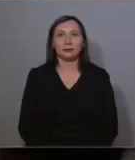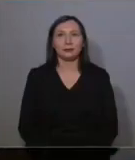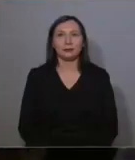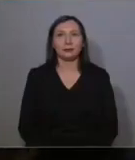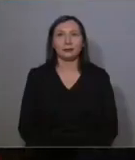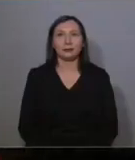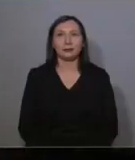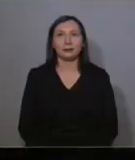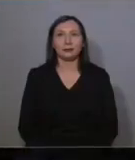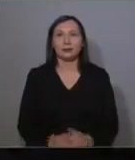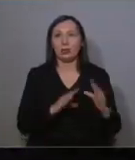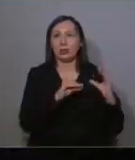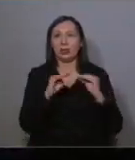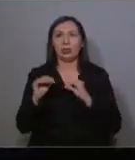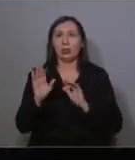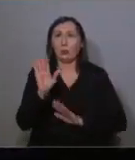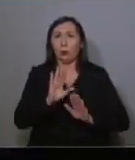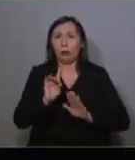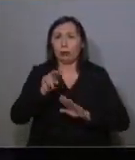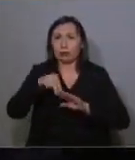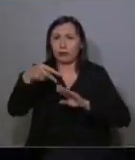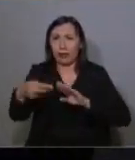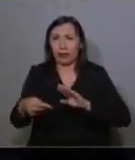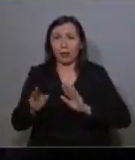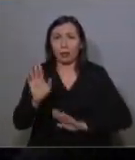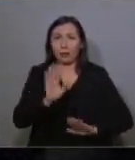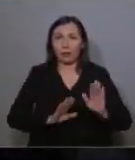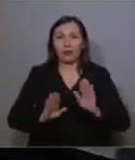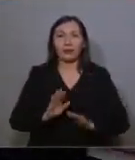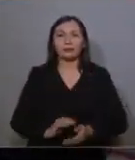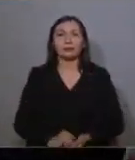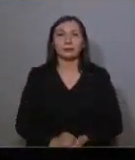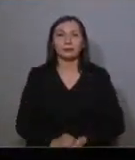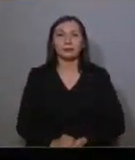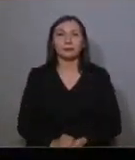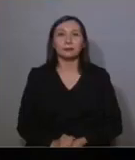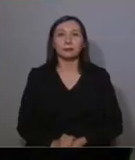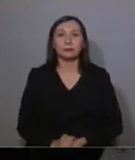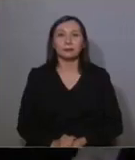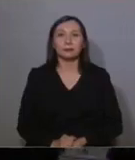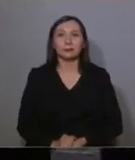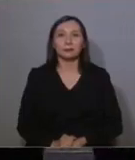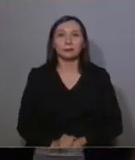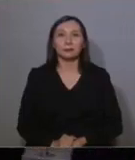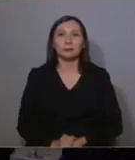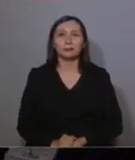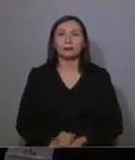presidente se haya dado el tiempo de saludar a tantas personas, la verdad es que yo no lo recuerdo. No. Sé que Michelle Bachelet también tenía